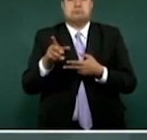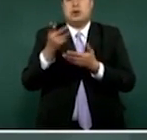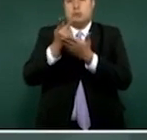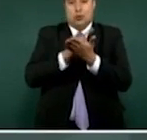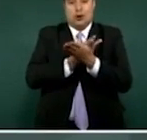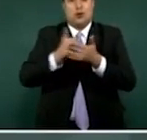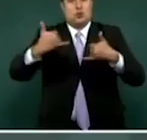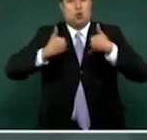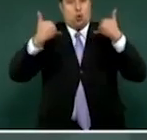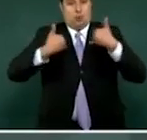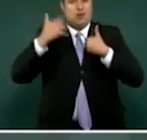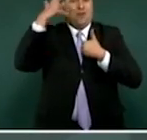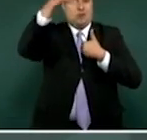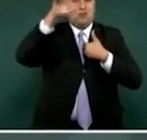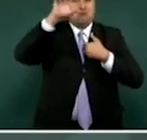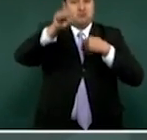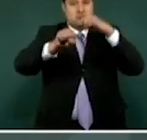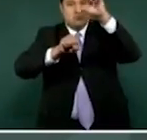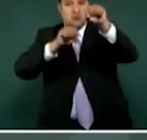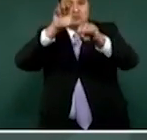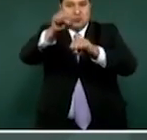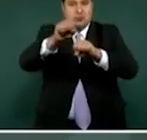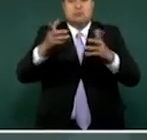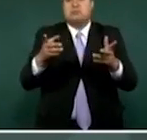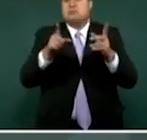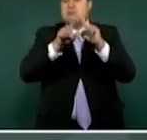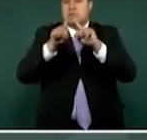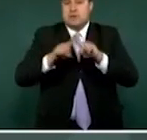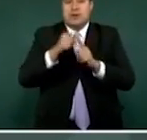Jóvenes Construyendo el Futuro, hasta en los programas